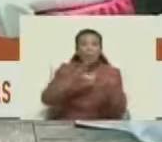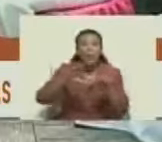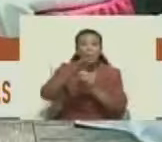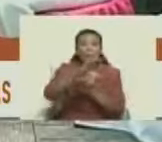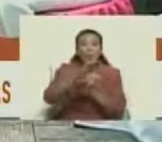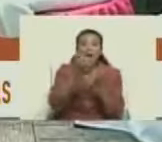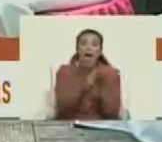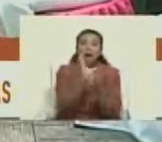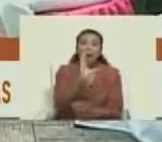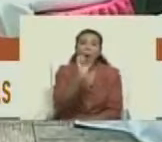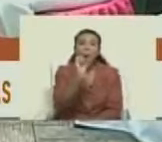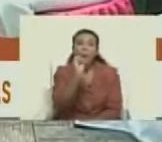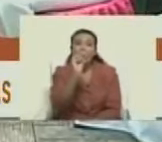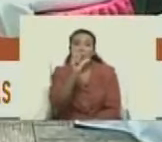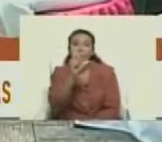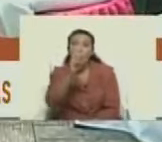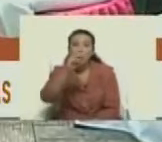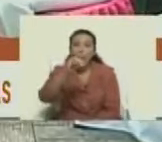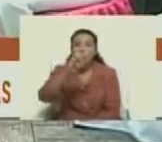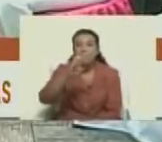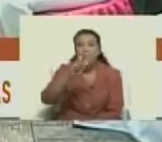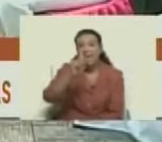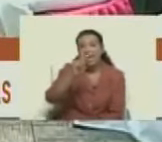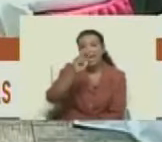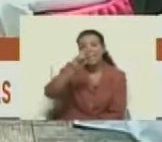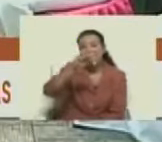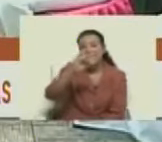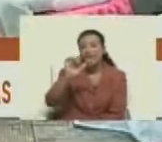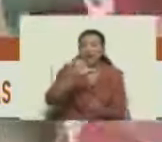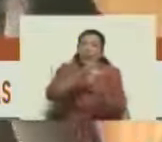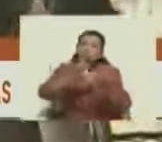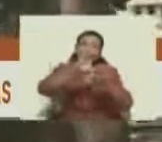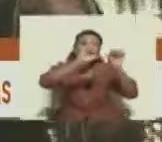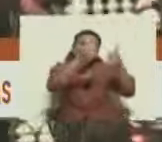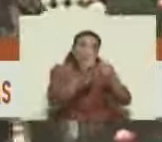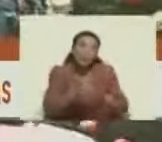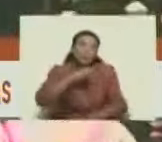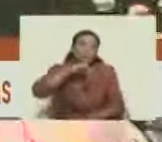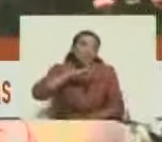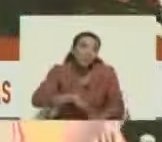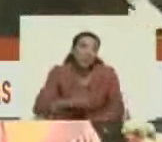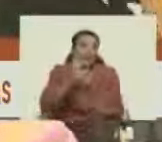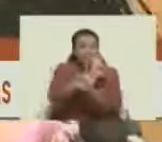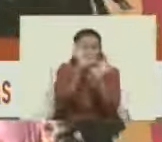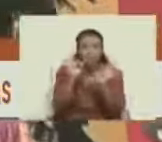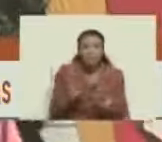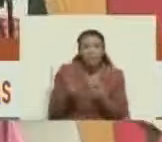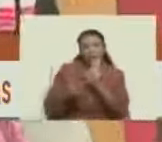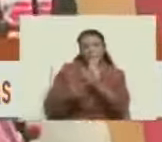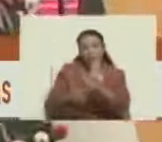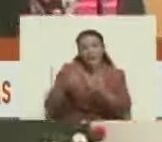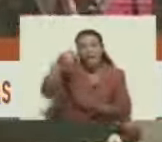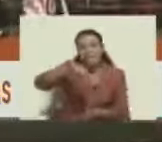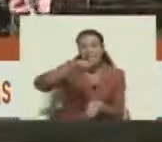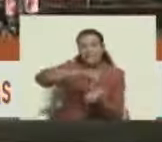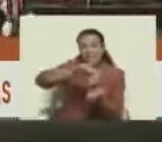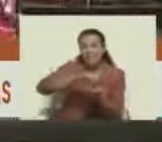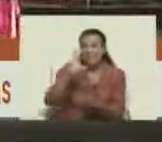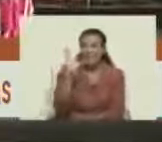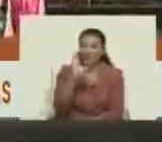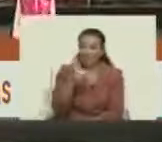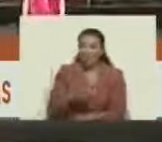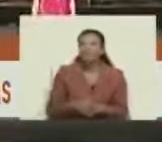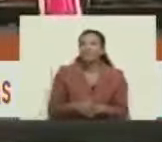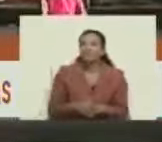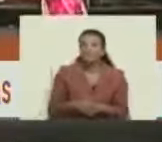las colmenitas bolivarianas. Arte, cultura e historia es lo que se ve en el casco central de